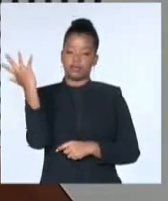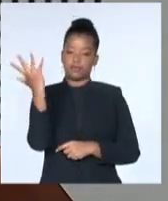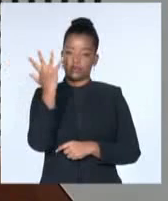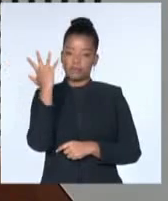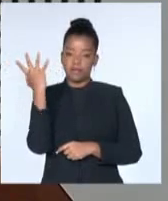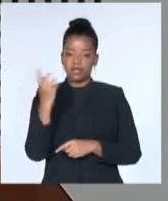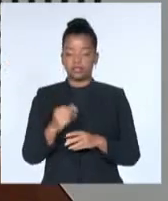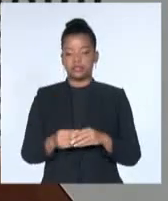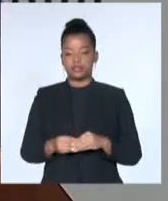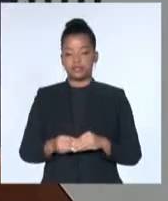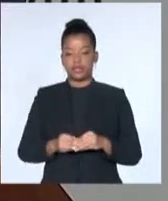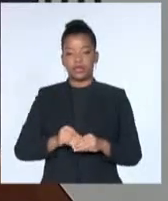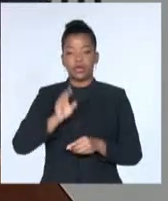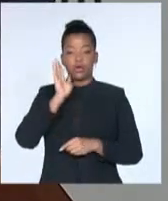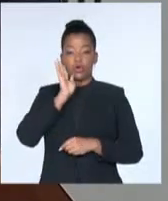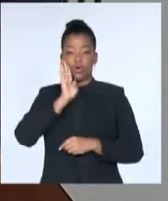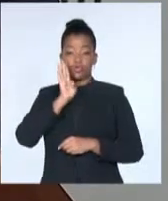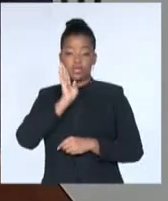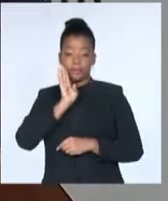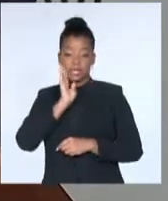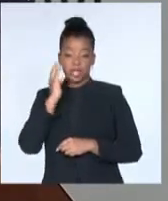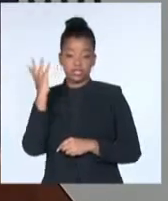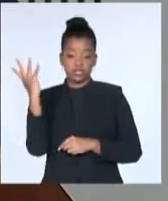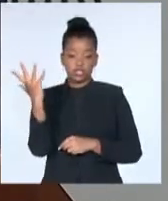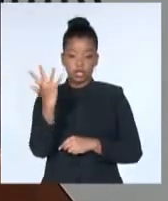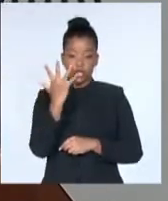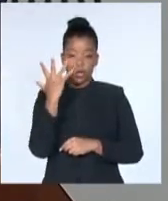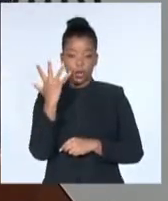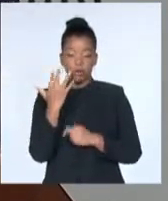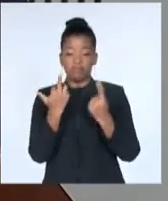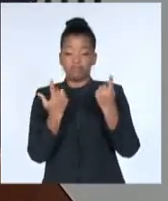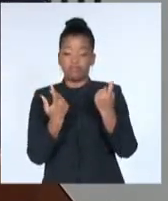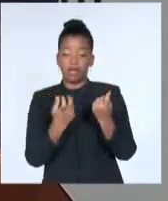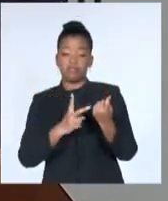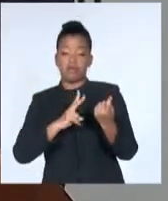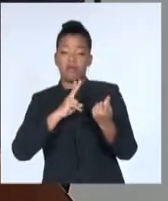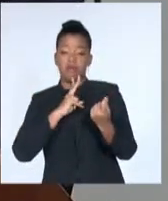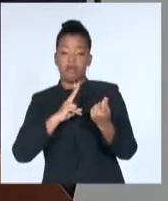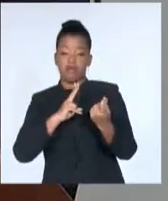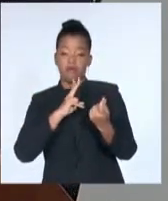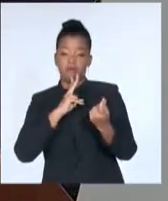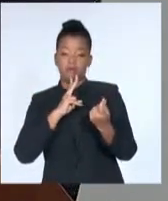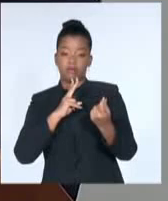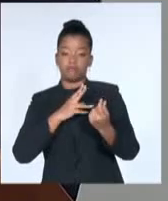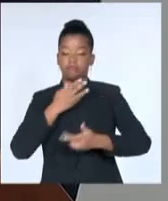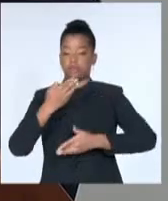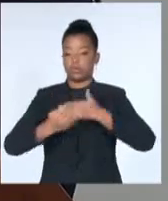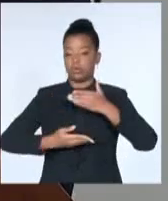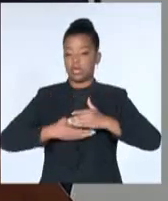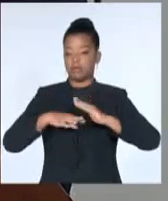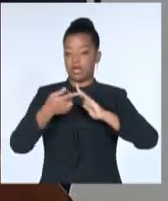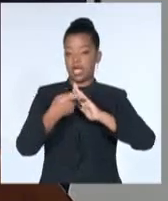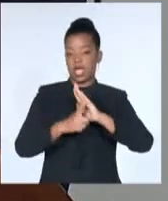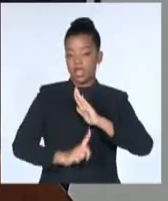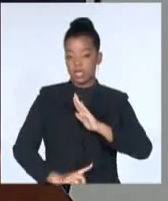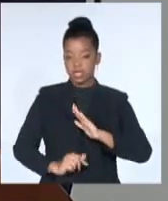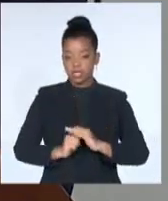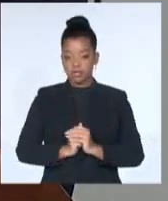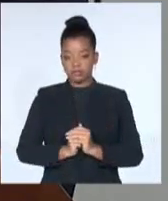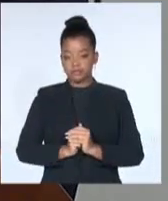la contaminación atmosférica, la escasez de agua, la inseguridad energética, hasta los